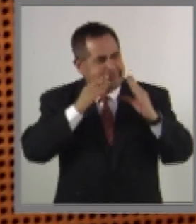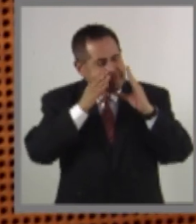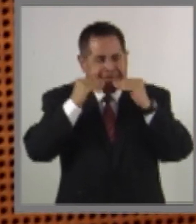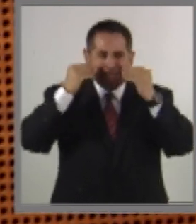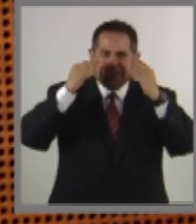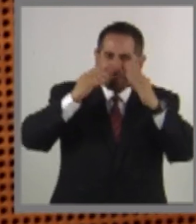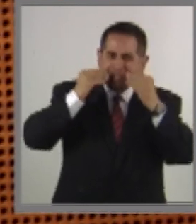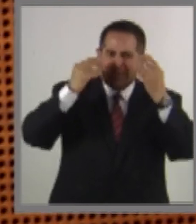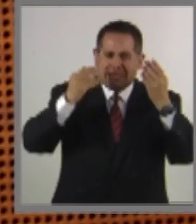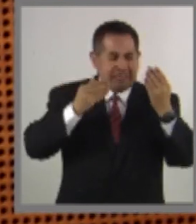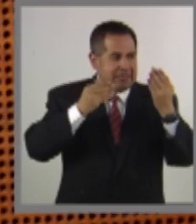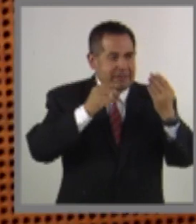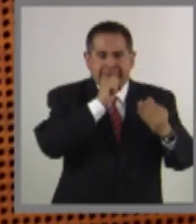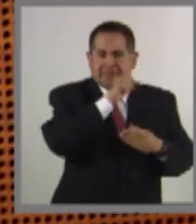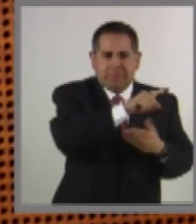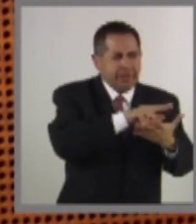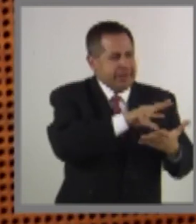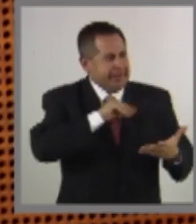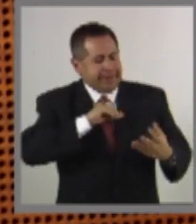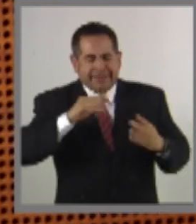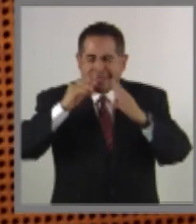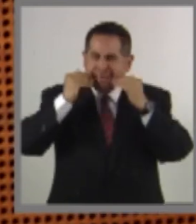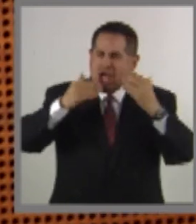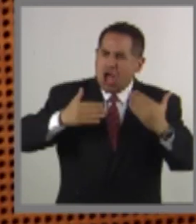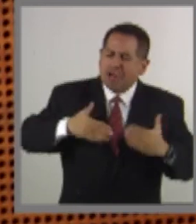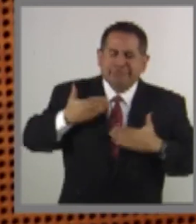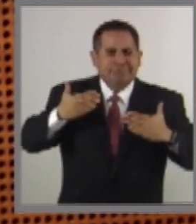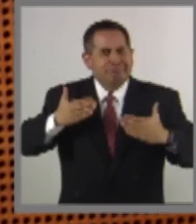veces nos divertimos todos con él. Jovial,